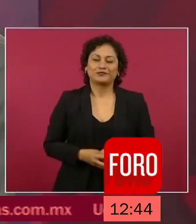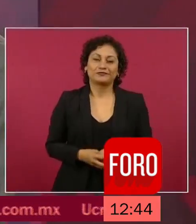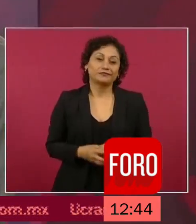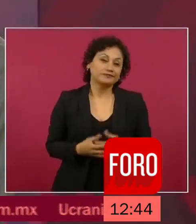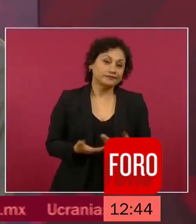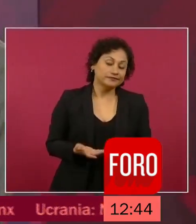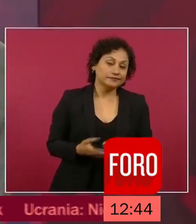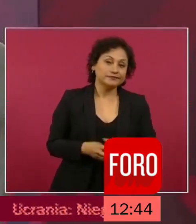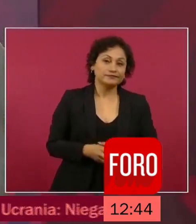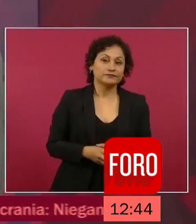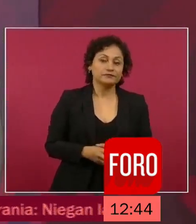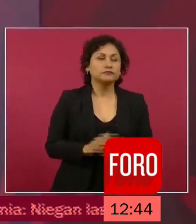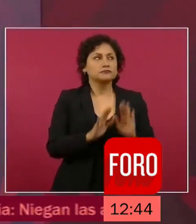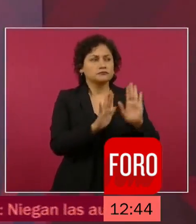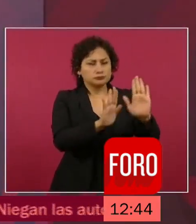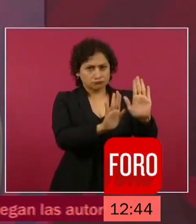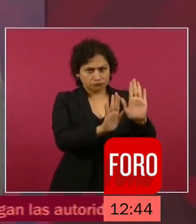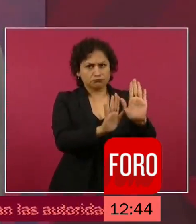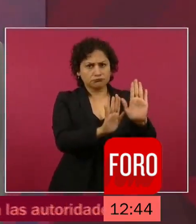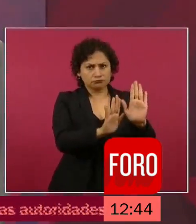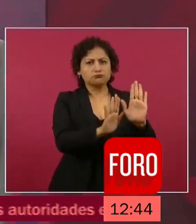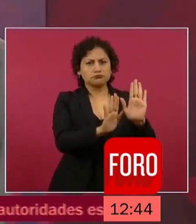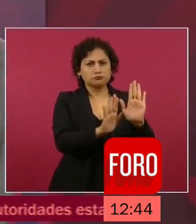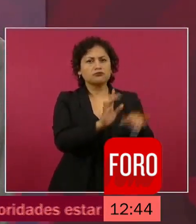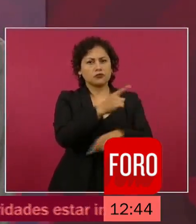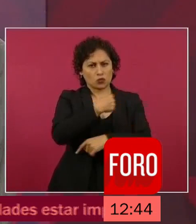Vamos a ponernos de acuerdo.